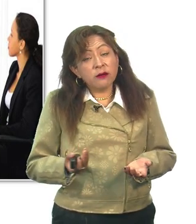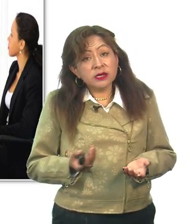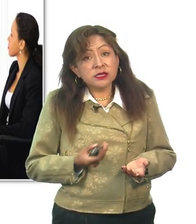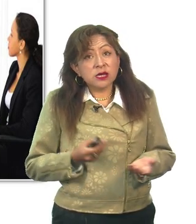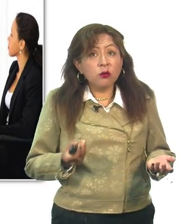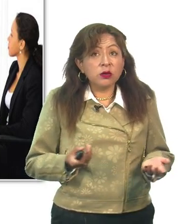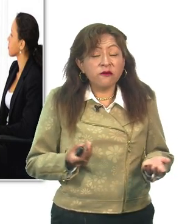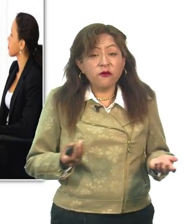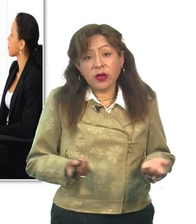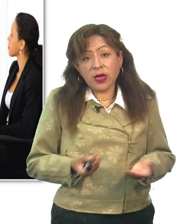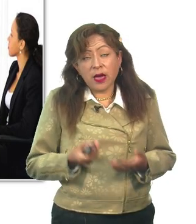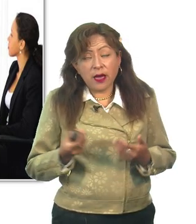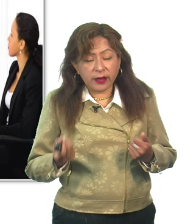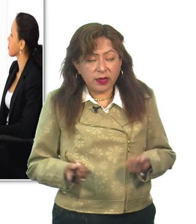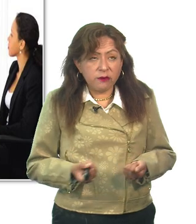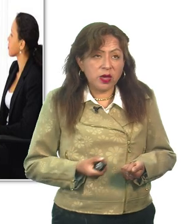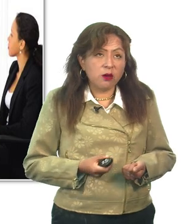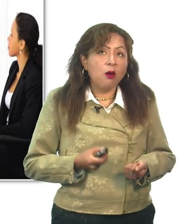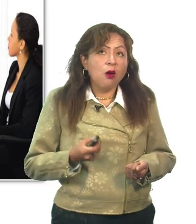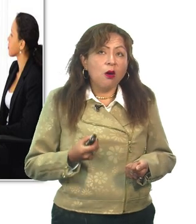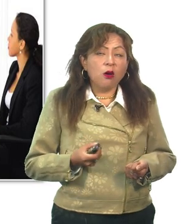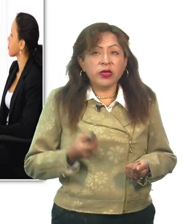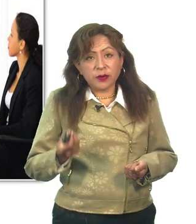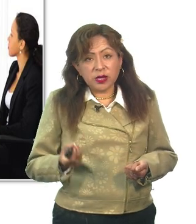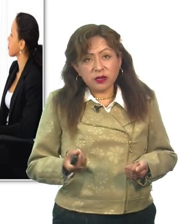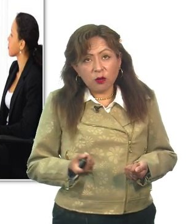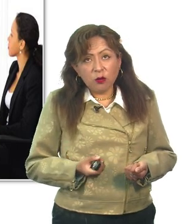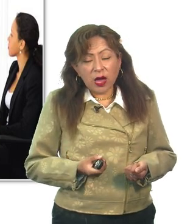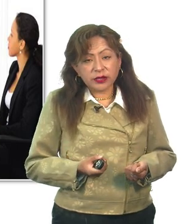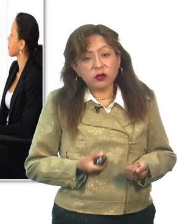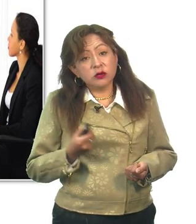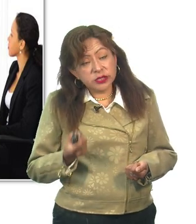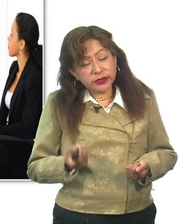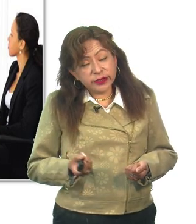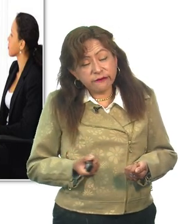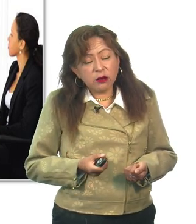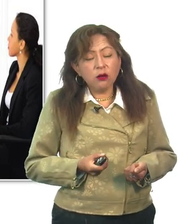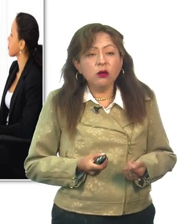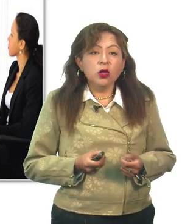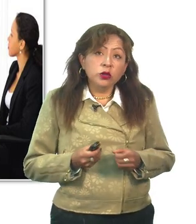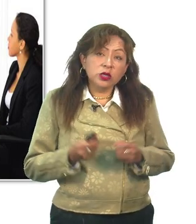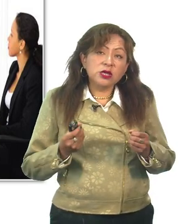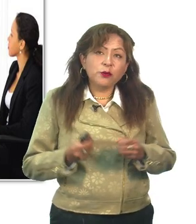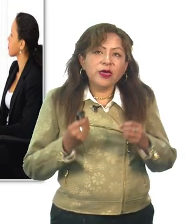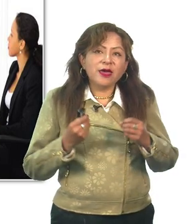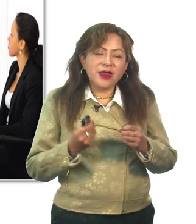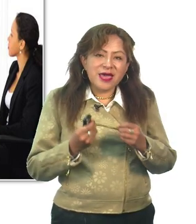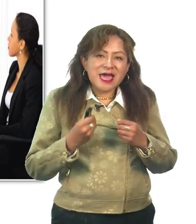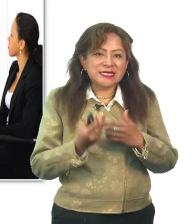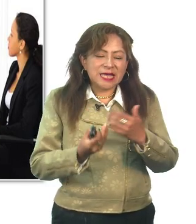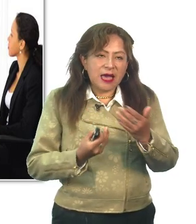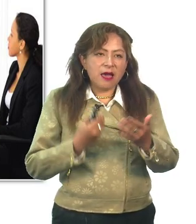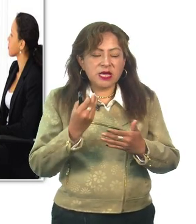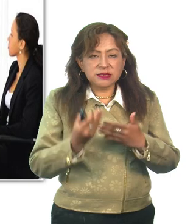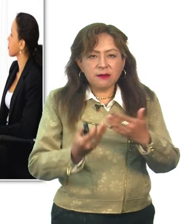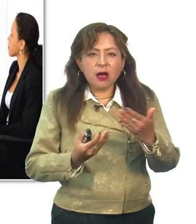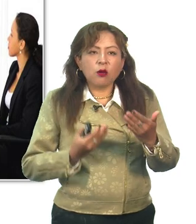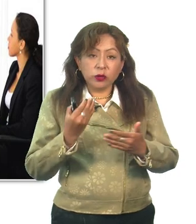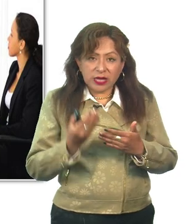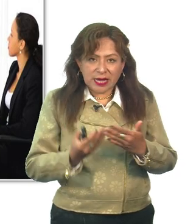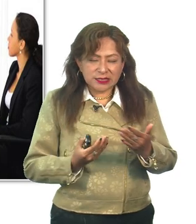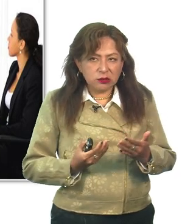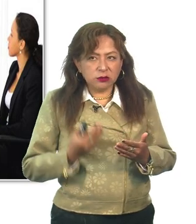Algunas veces en un informe académico o de repente un artículo científico, no se puede dar esa